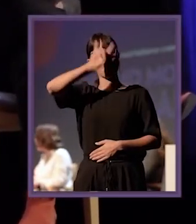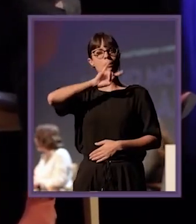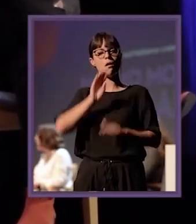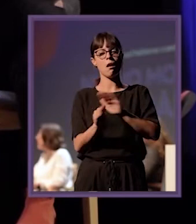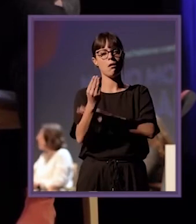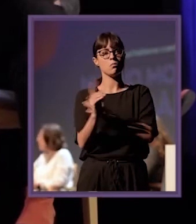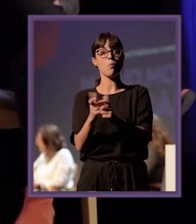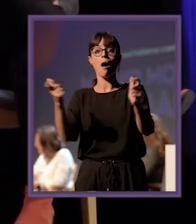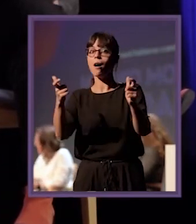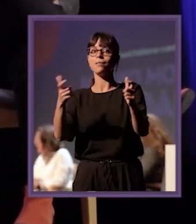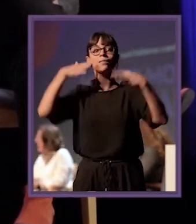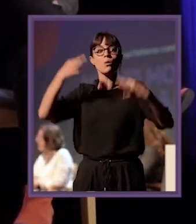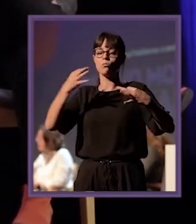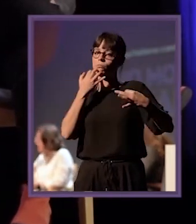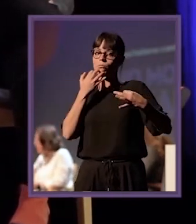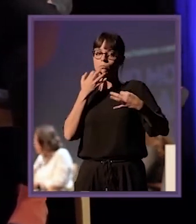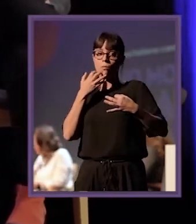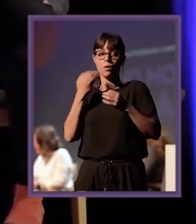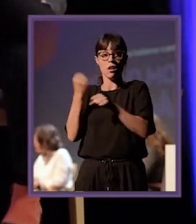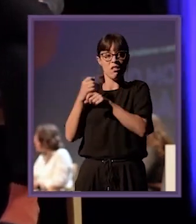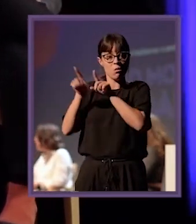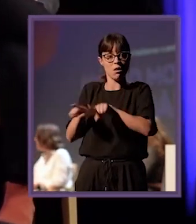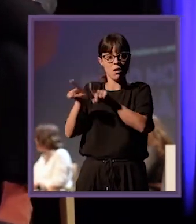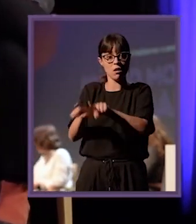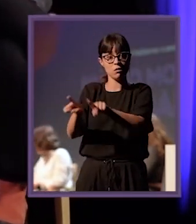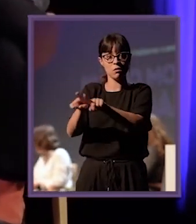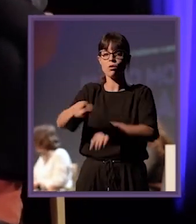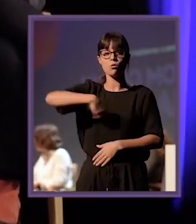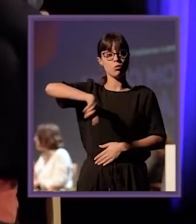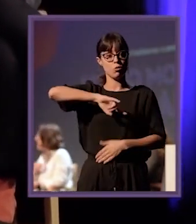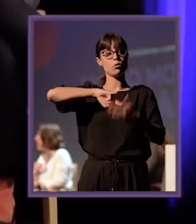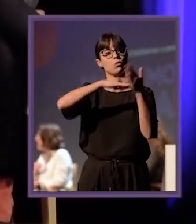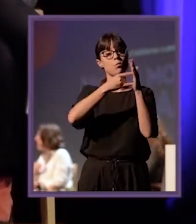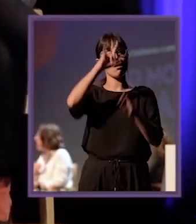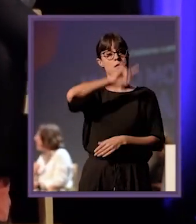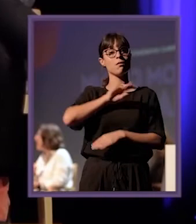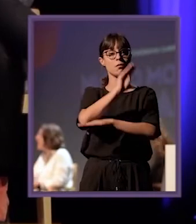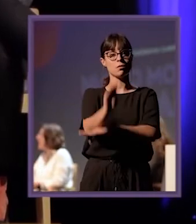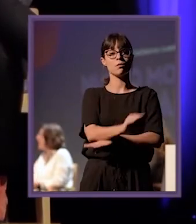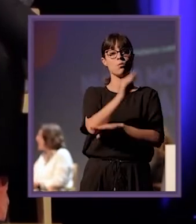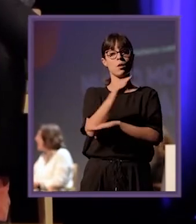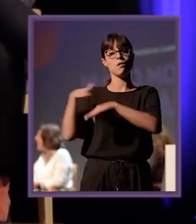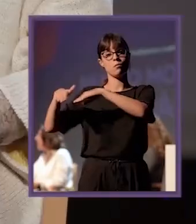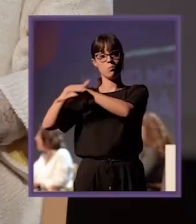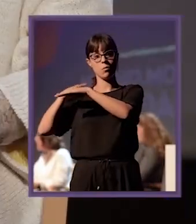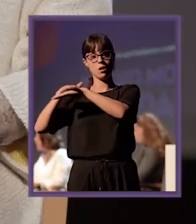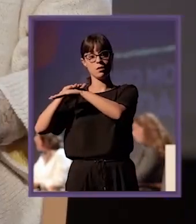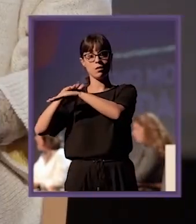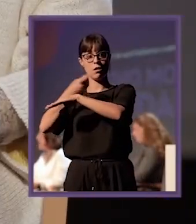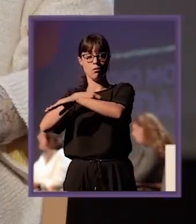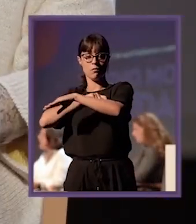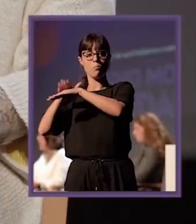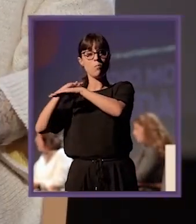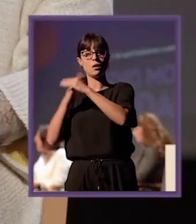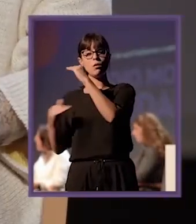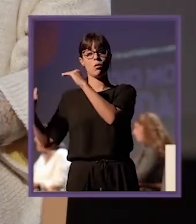mismas cosas. Por eso, gracias a Canarias Te Cuida, tenemos un plan corresponsable que está impulsado por el Ministerio de Igualdad, que facilita o que